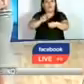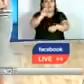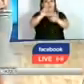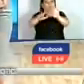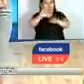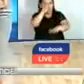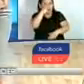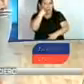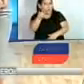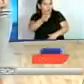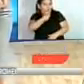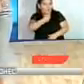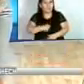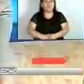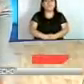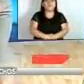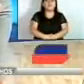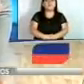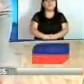atención al siguiente informe.